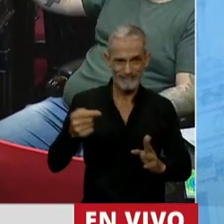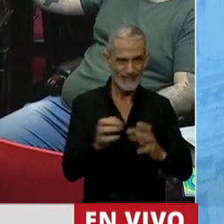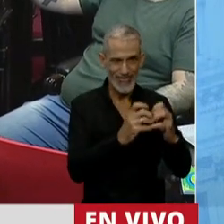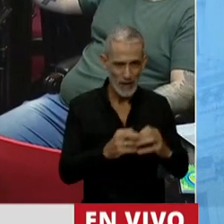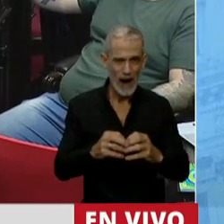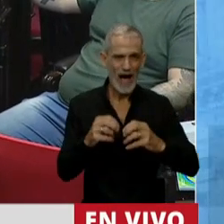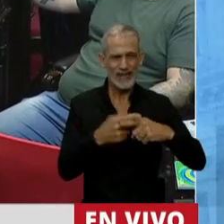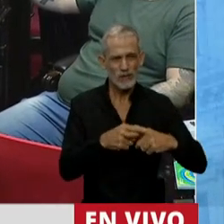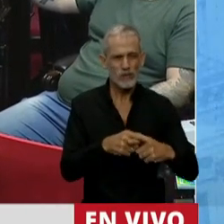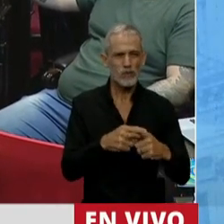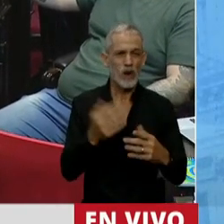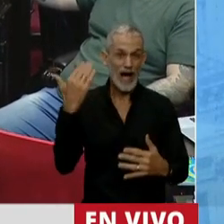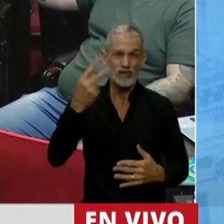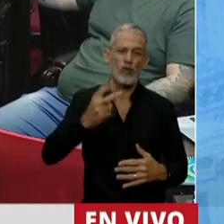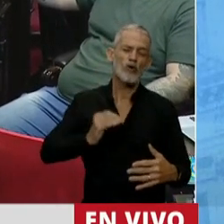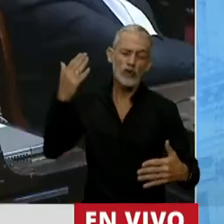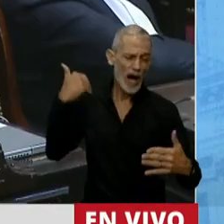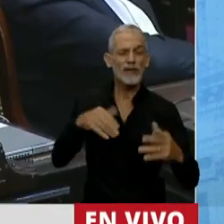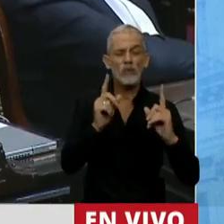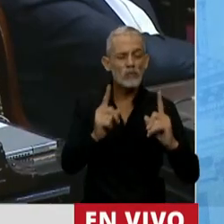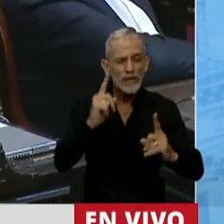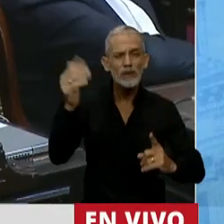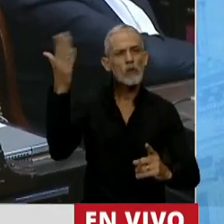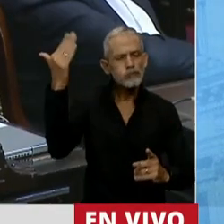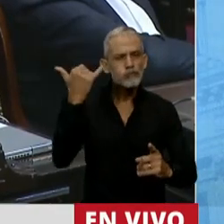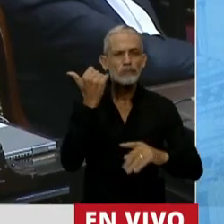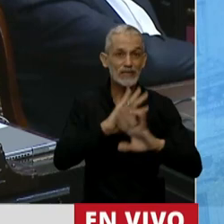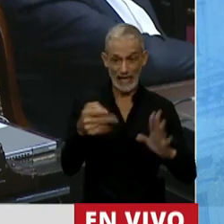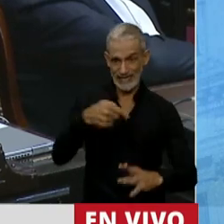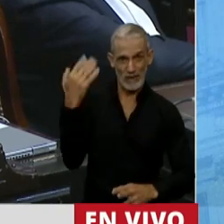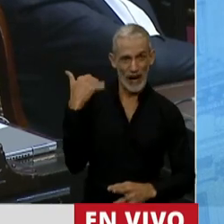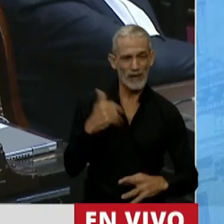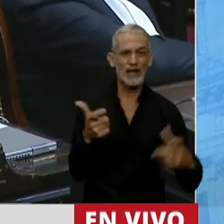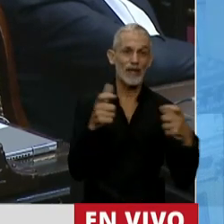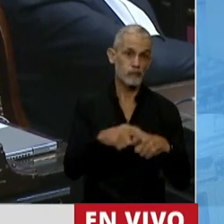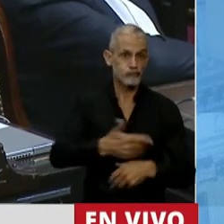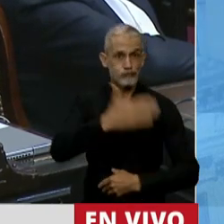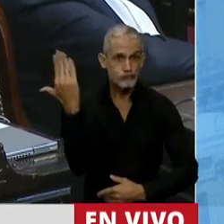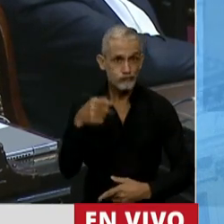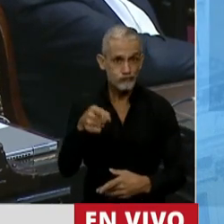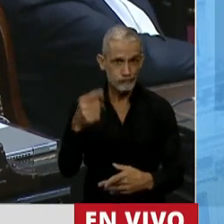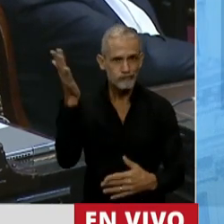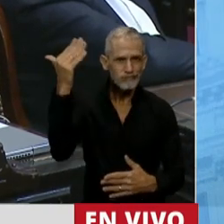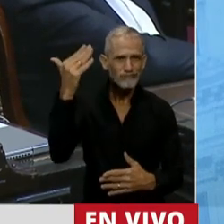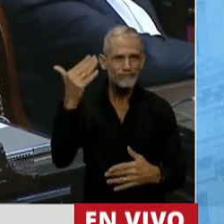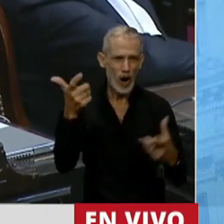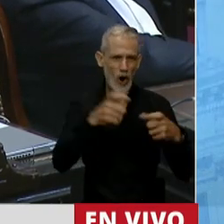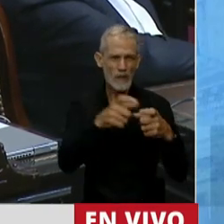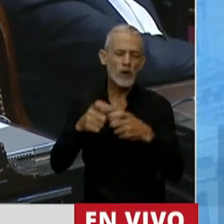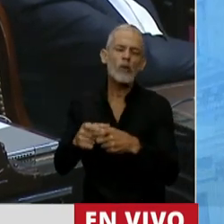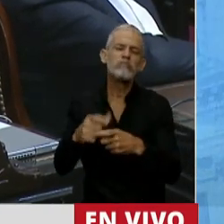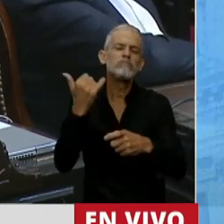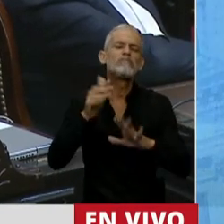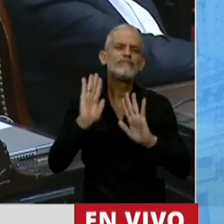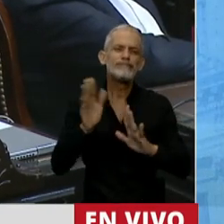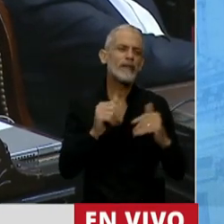debate, las escuchamos hace 2 años, las escuchamos la semana pasada en el plenario de comisiones. Argumentaciones